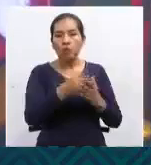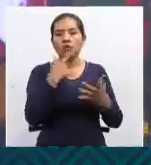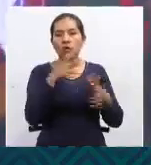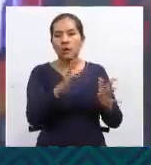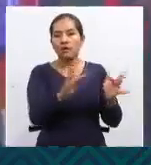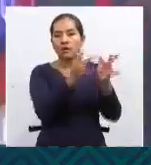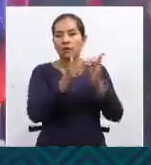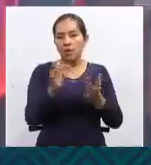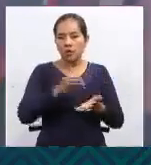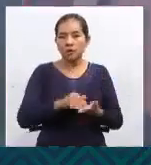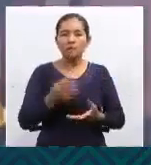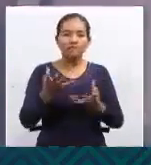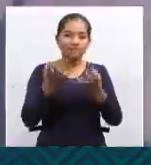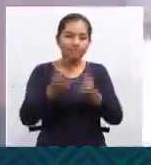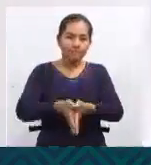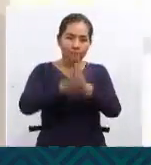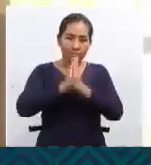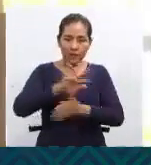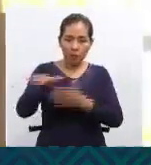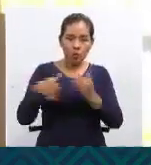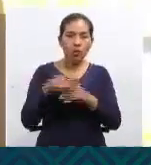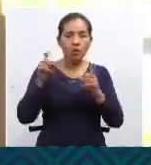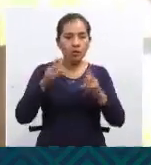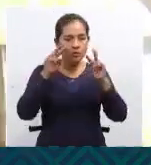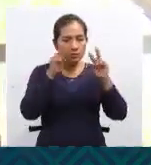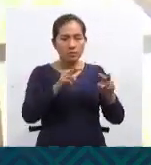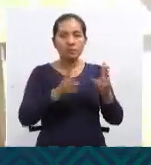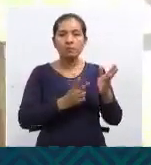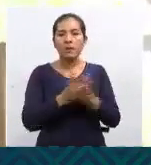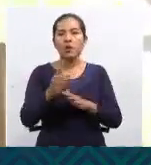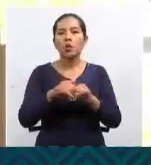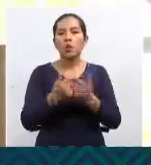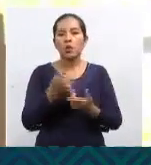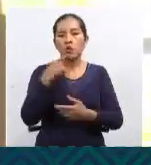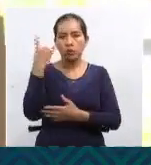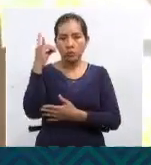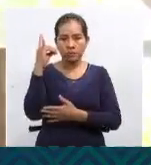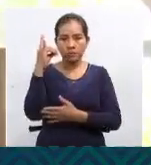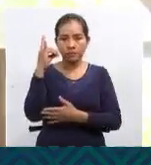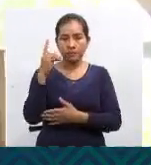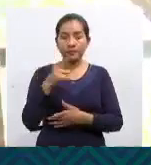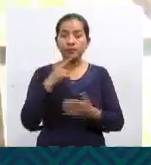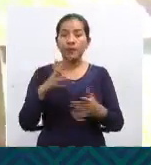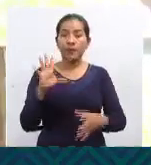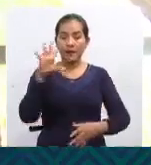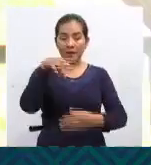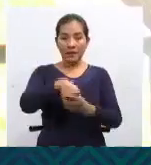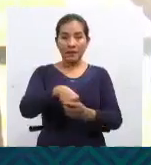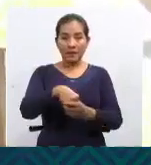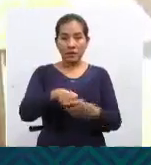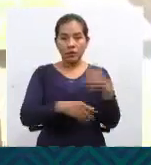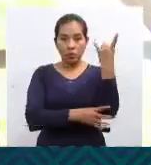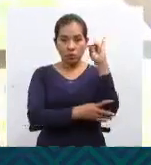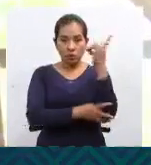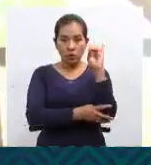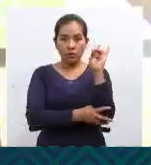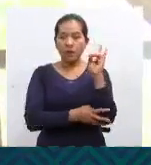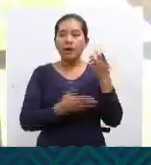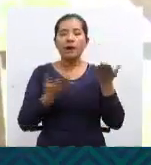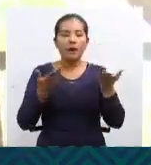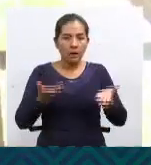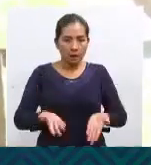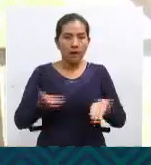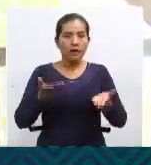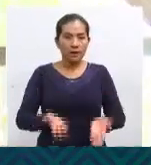para entender la realidad nacional. El interior de nuestro país. Todavía la